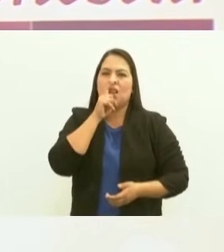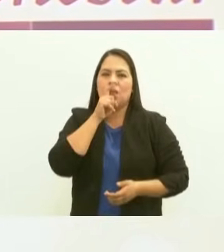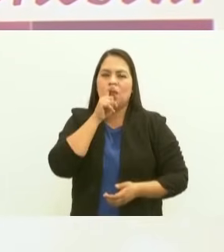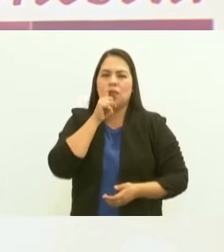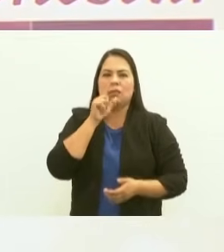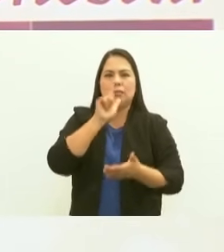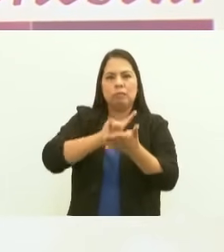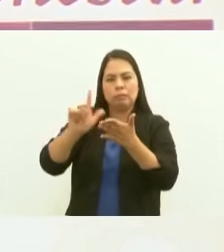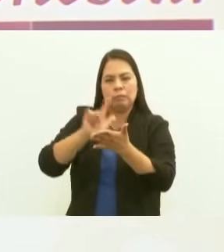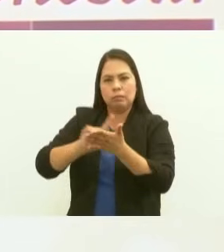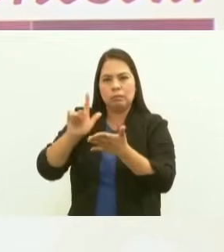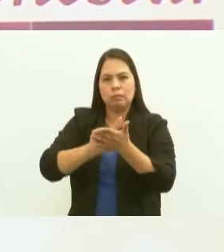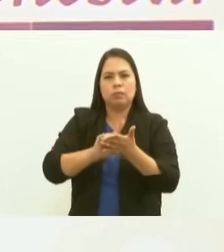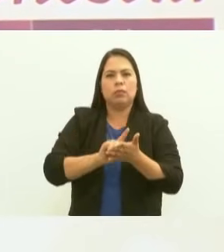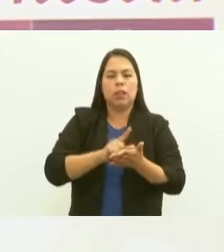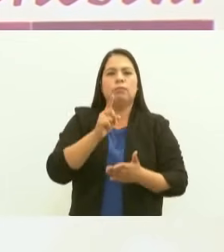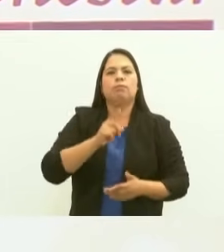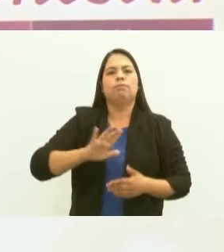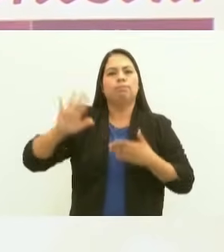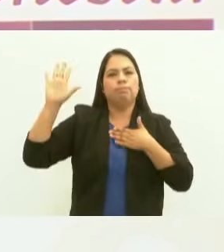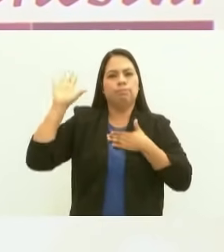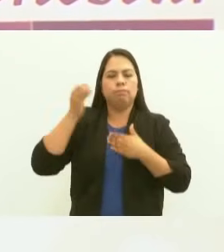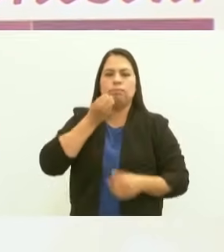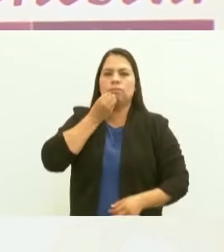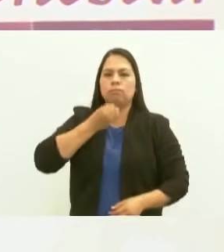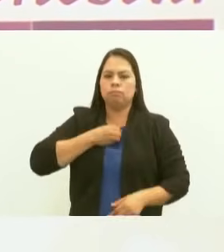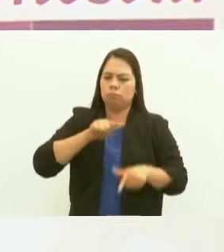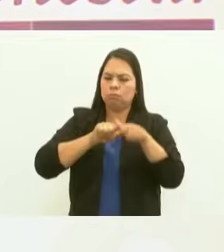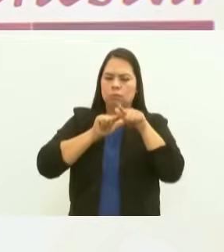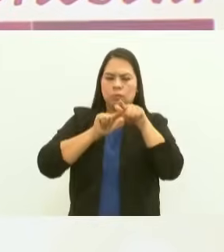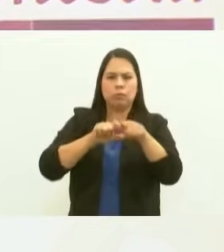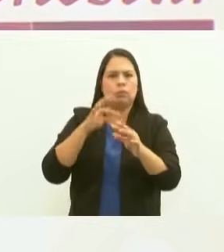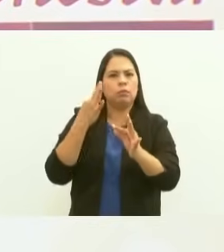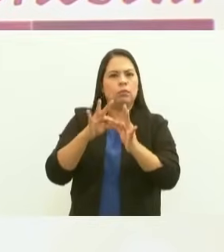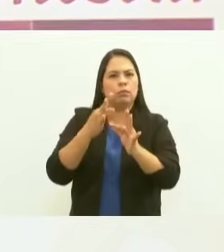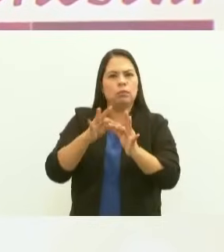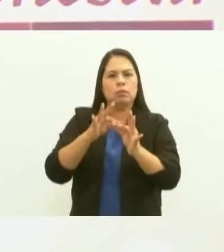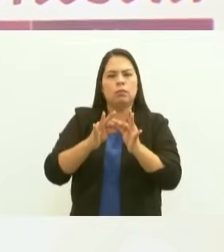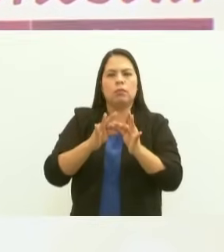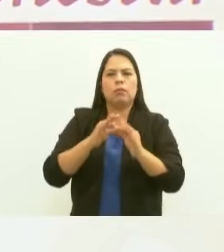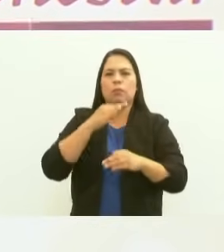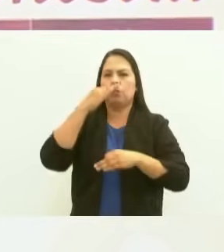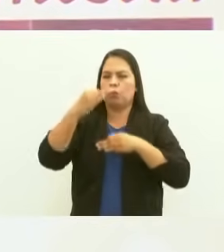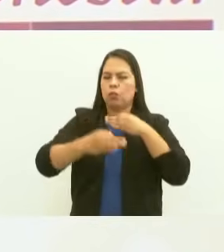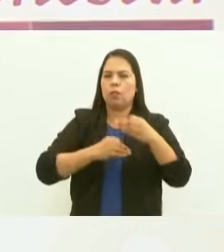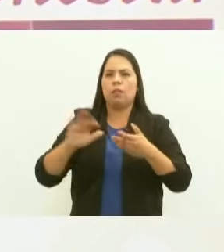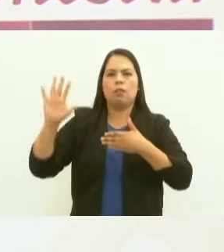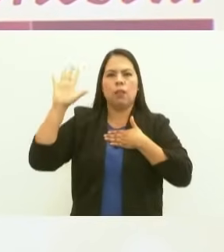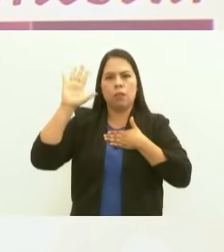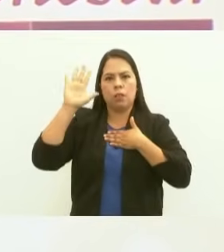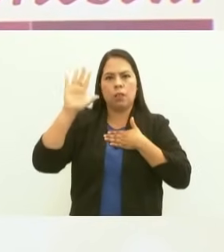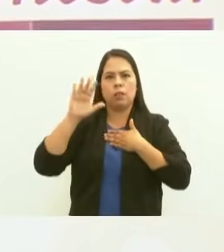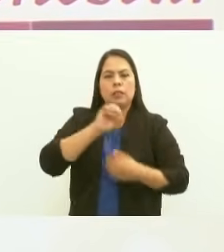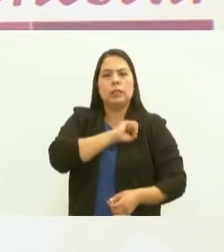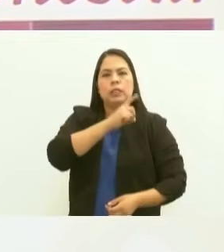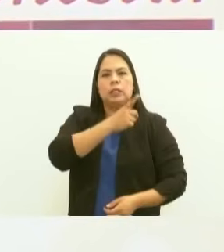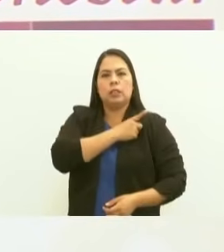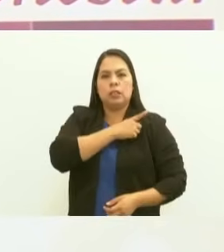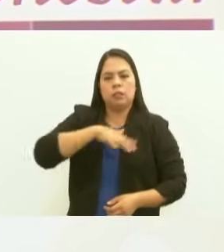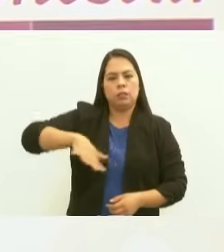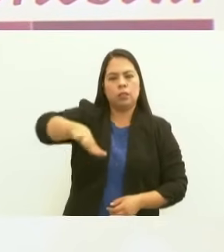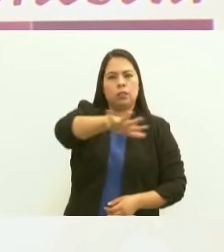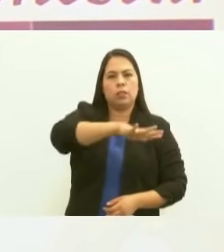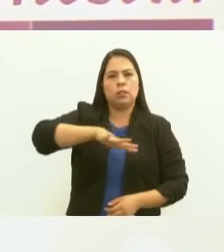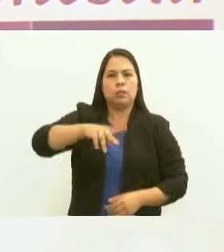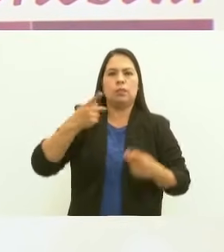es nuestro compromiso y lo seguiremos cumpliendo, y todo en favor de la salud de los habitantes de la ciudad